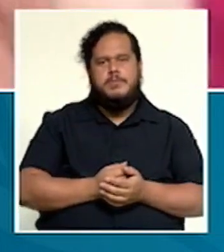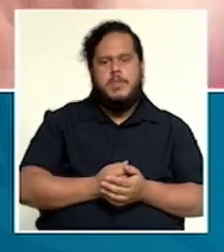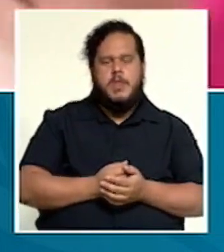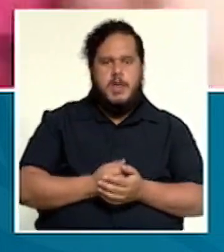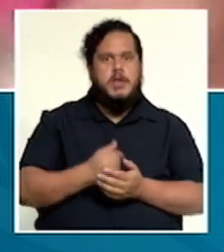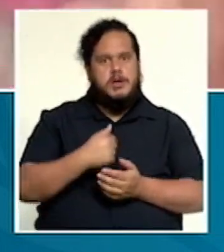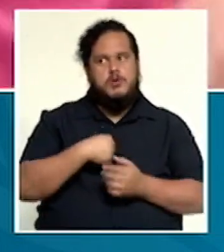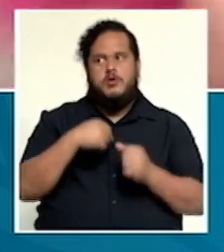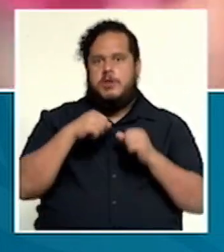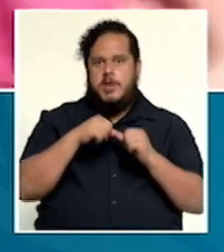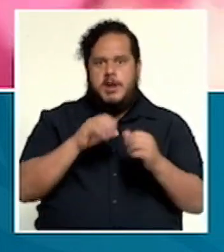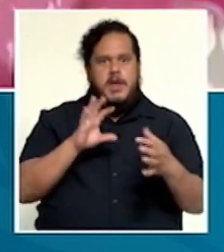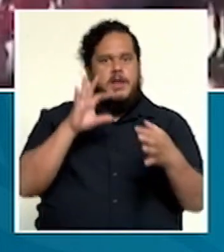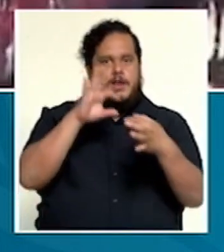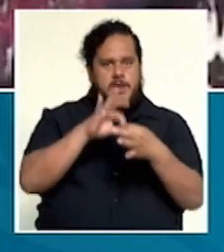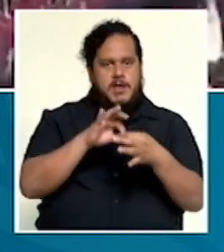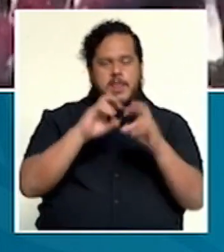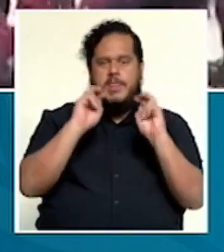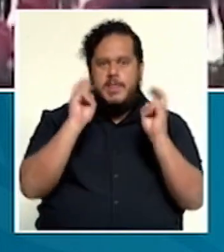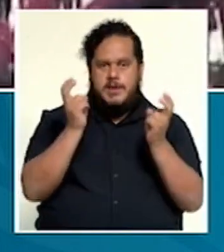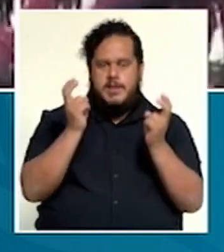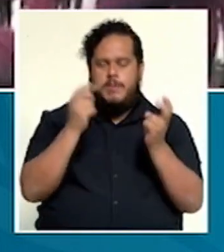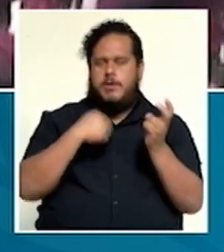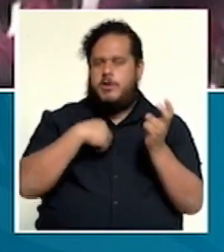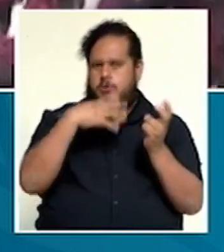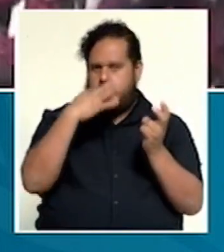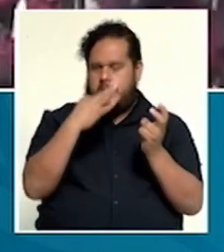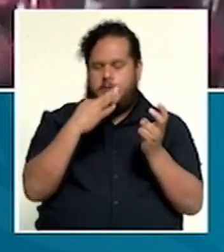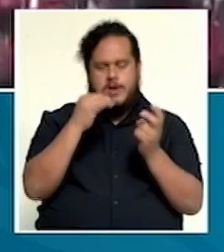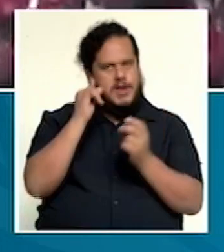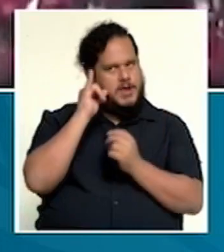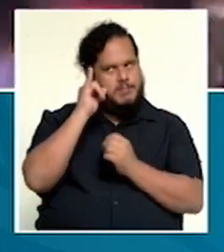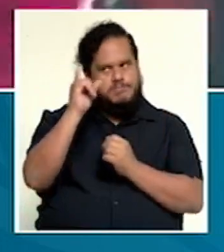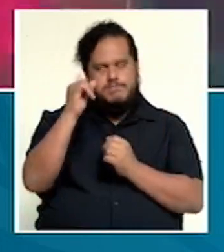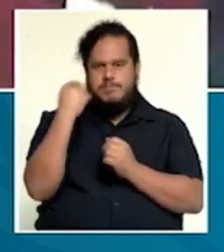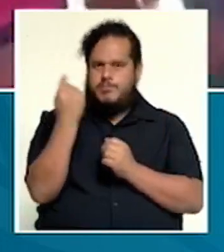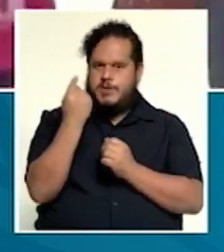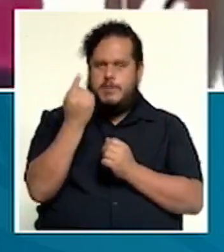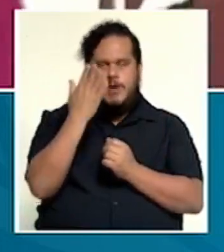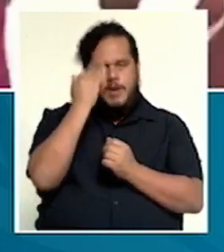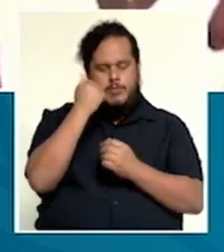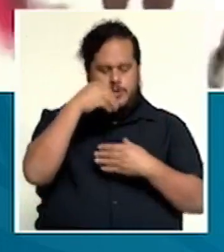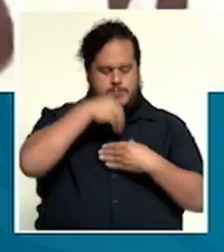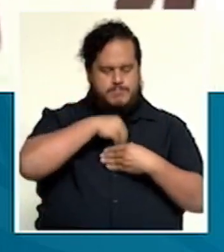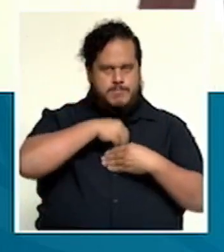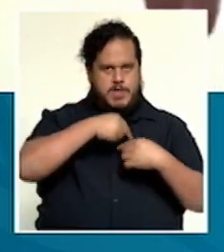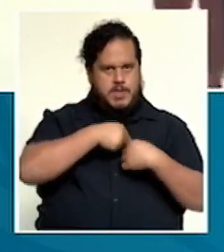Y seguiré ligada al tema, yo creo que por siempre, porque lo llevo en mi corazón.